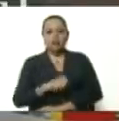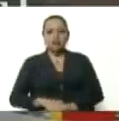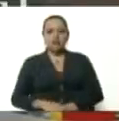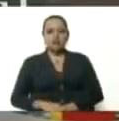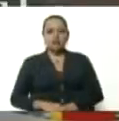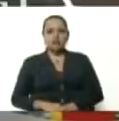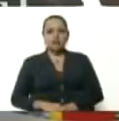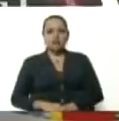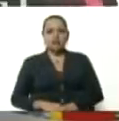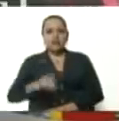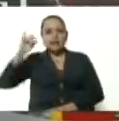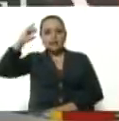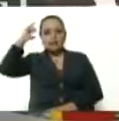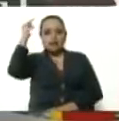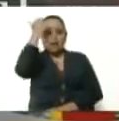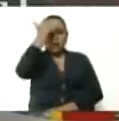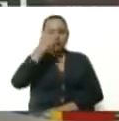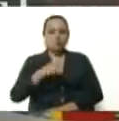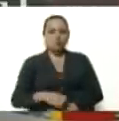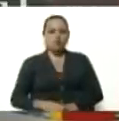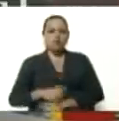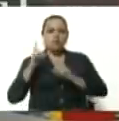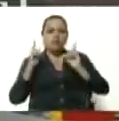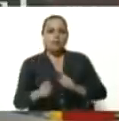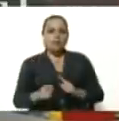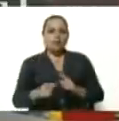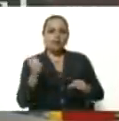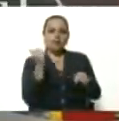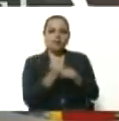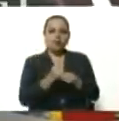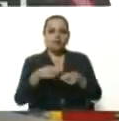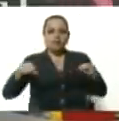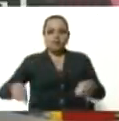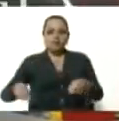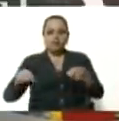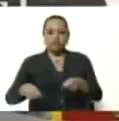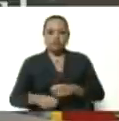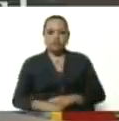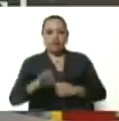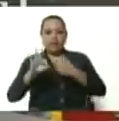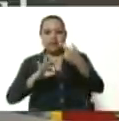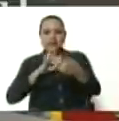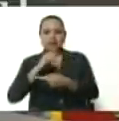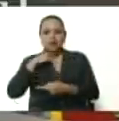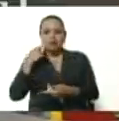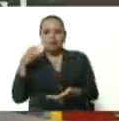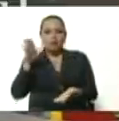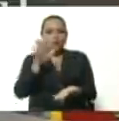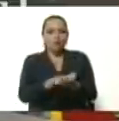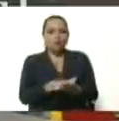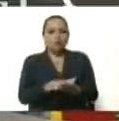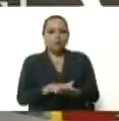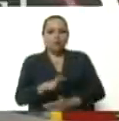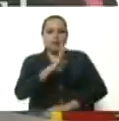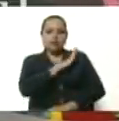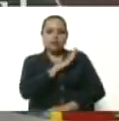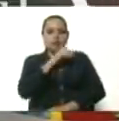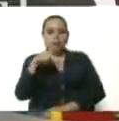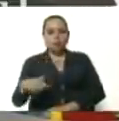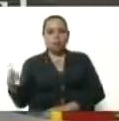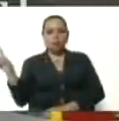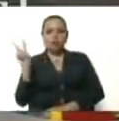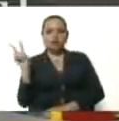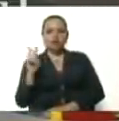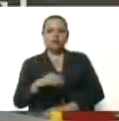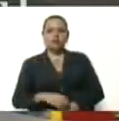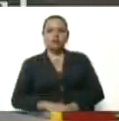estado Yaracuy, también comerciante. Bueno, 3 pérdidas que tiene hoy nuestra patria,